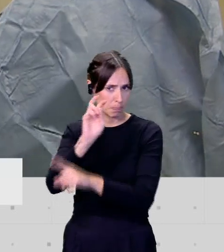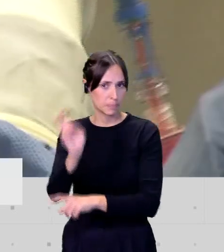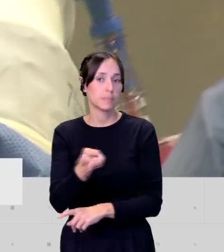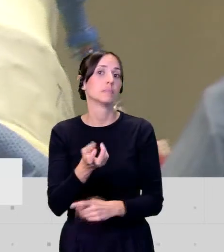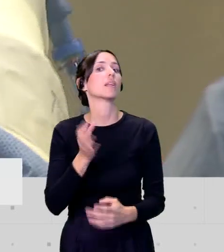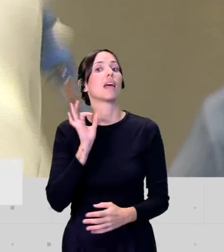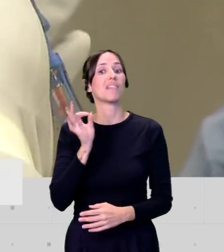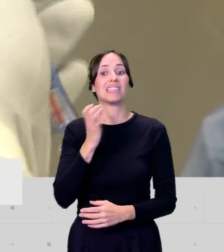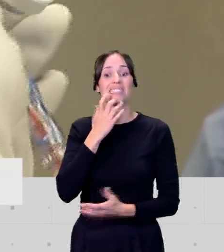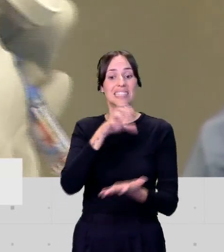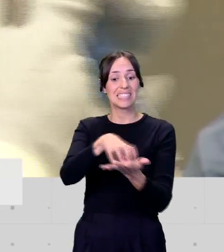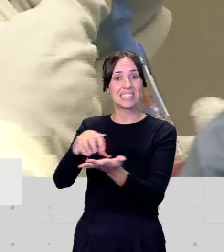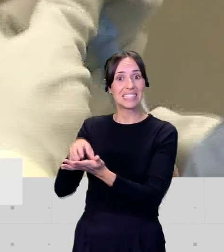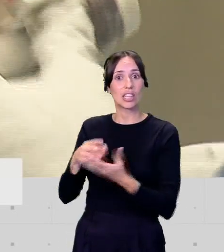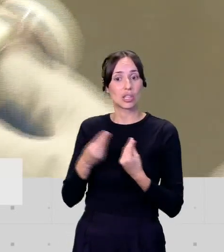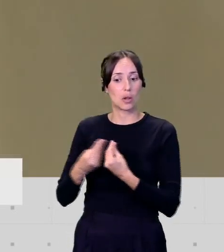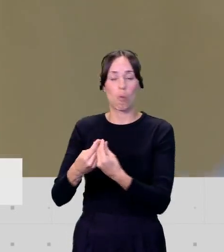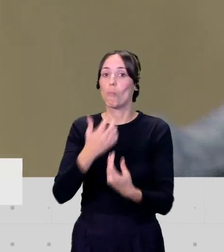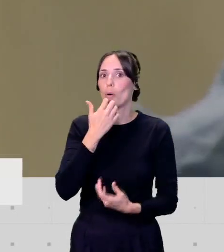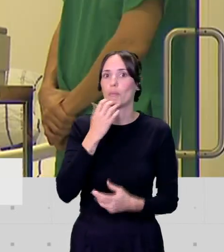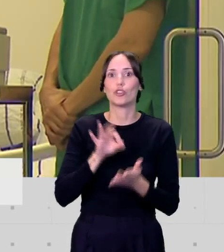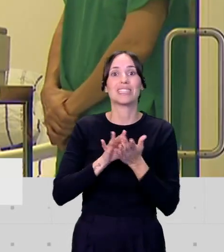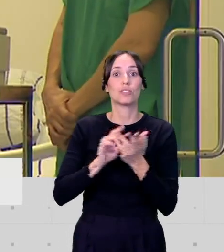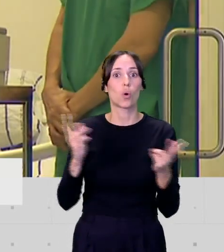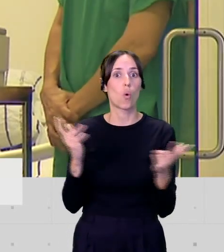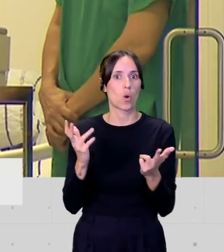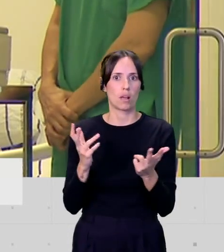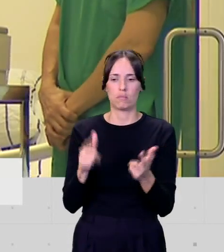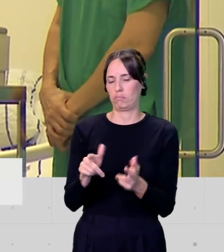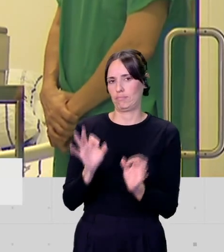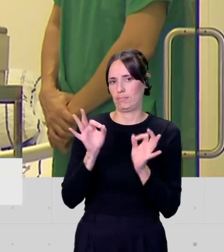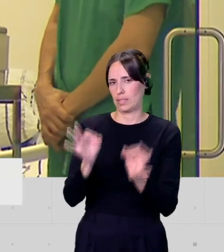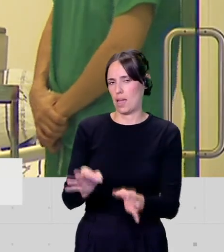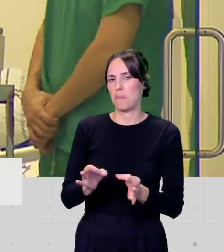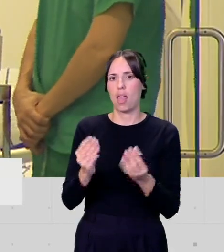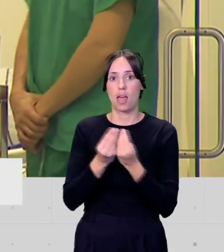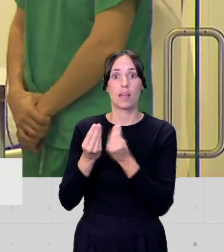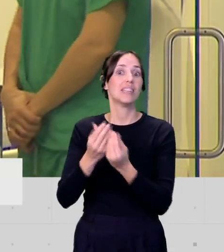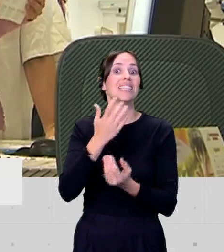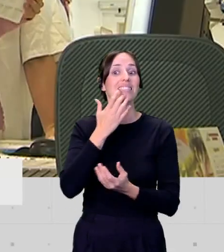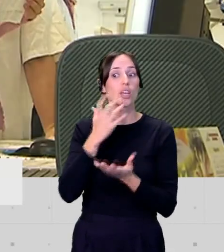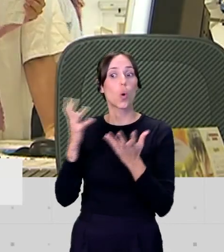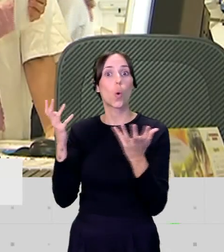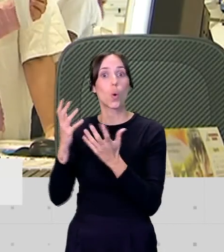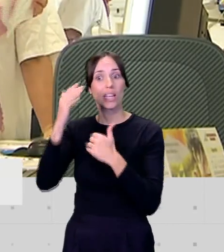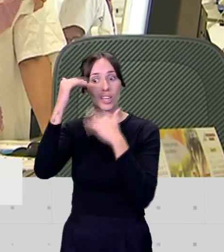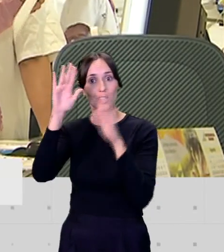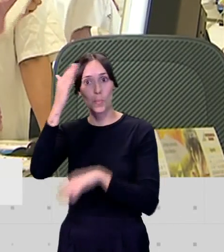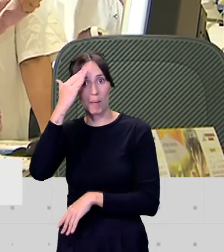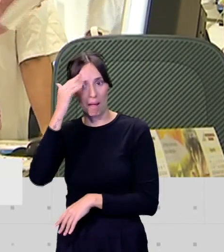saturación de los servicios, hay de servicios como urgencia, que es el que más próximo tenemos, en los servicios de urgencias también de atención primaria, que también lo